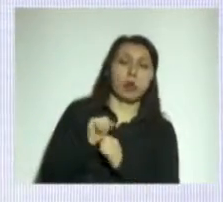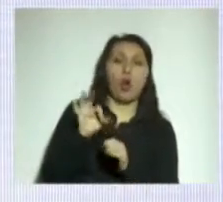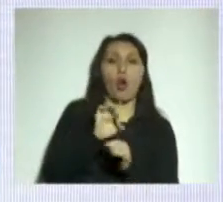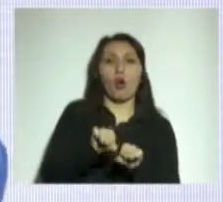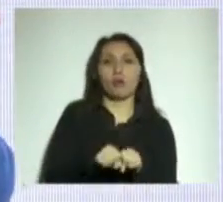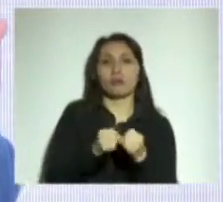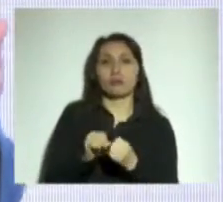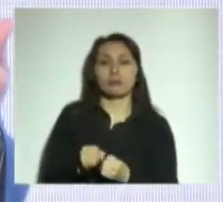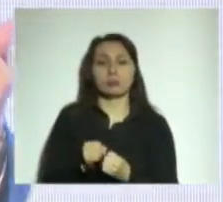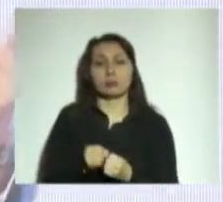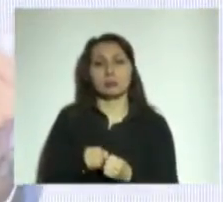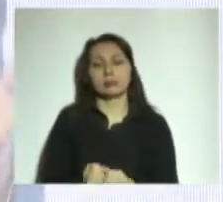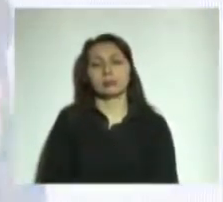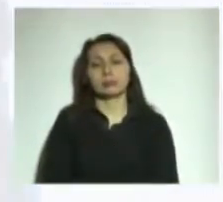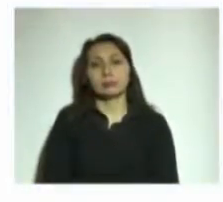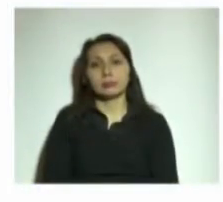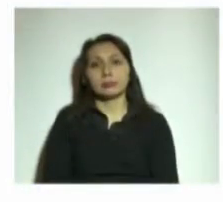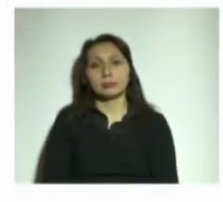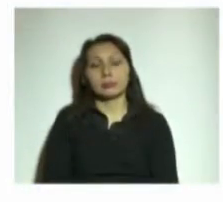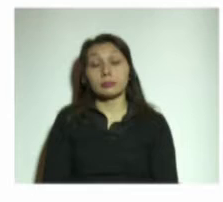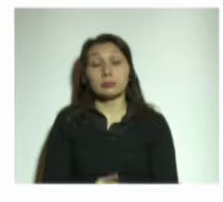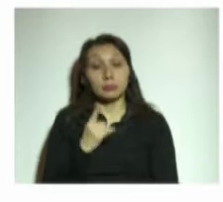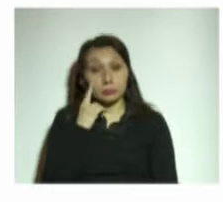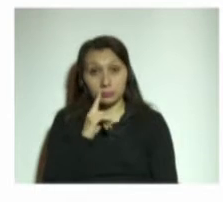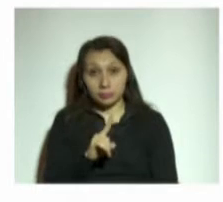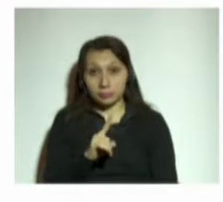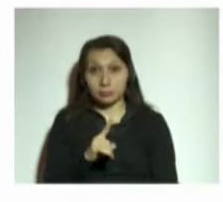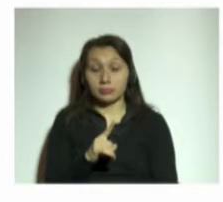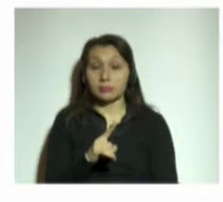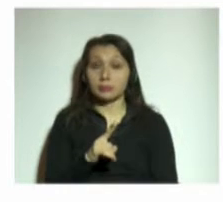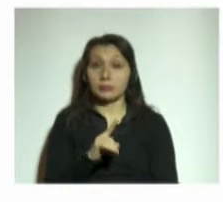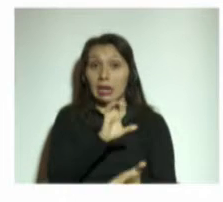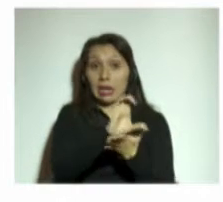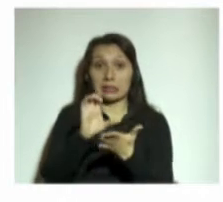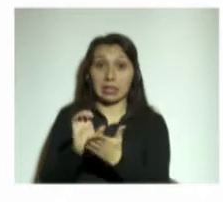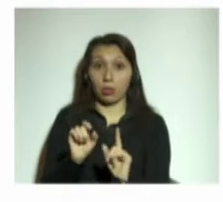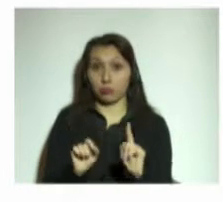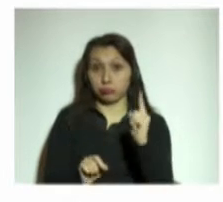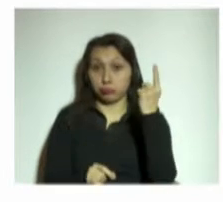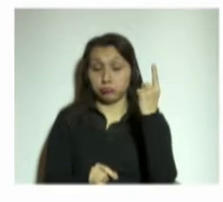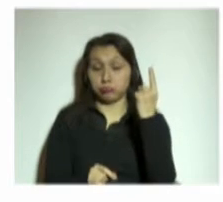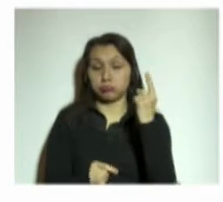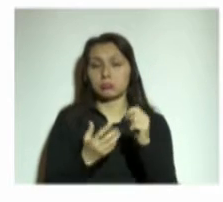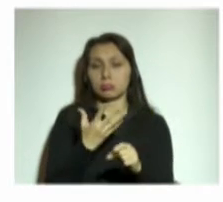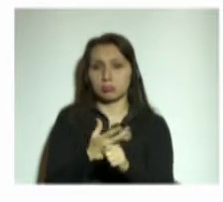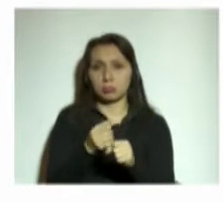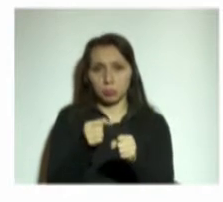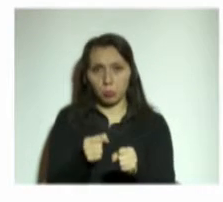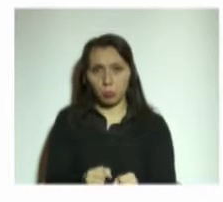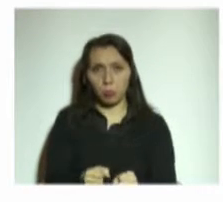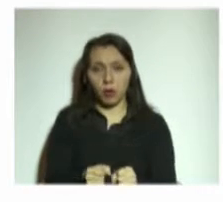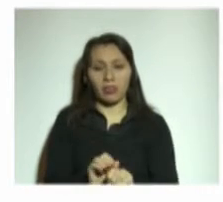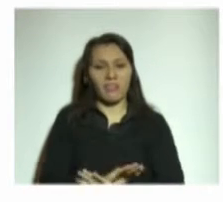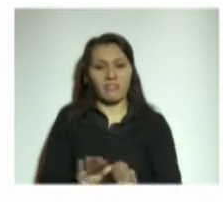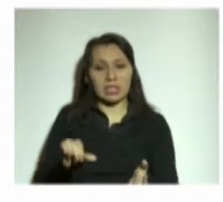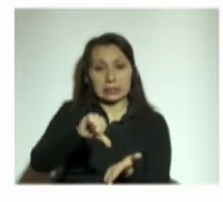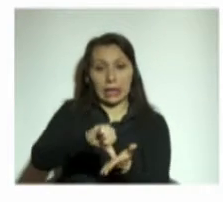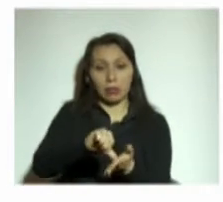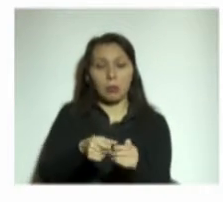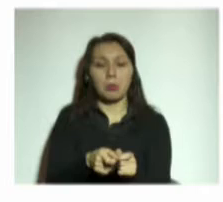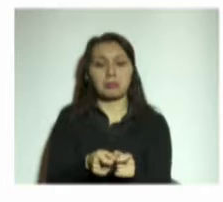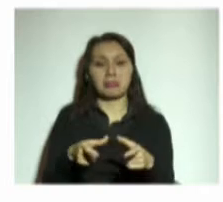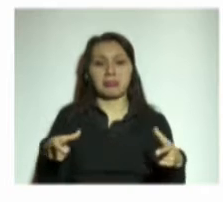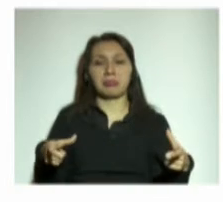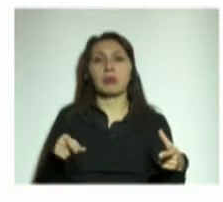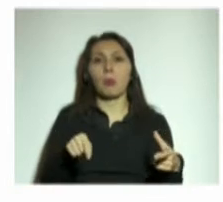destrucción de una guerra externa. Sin embargo, los Estados unitarios sí tienen la capacidad de descentralizar.